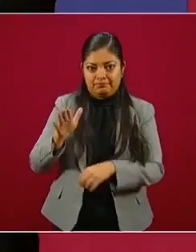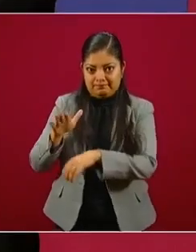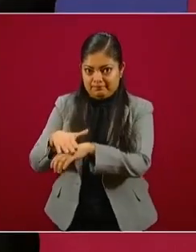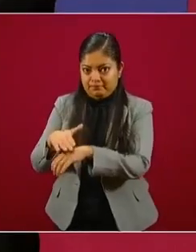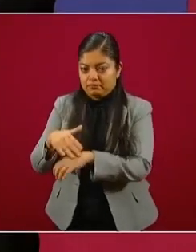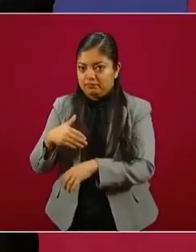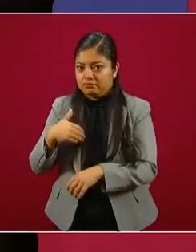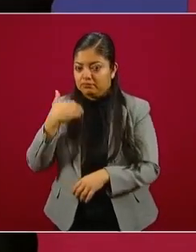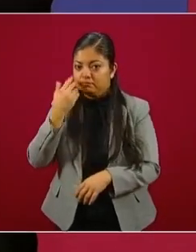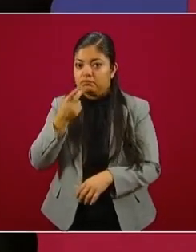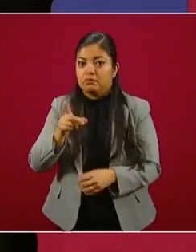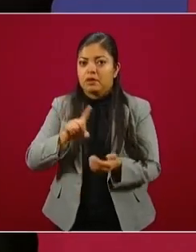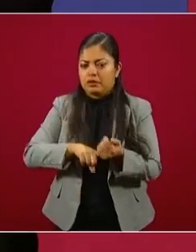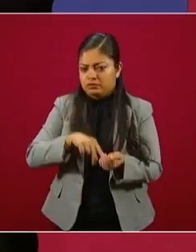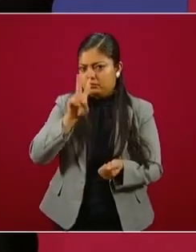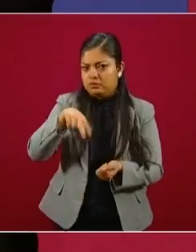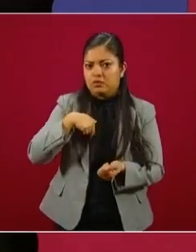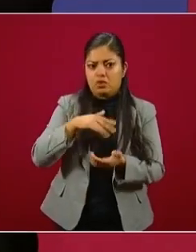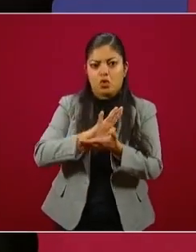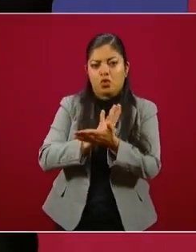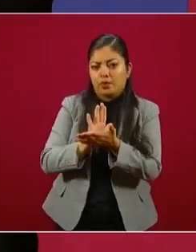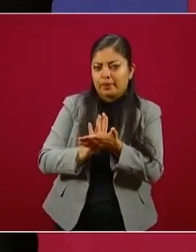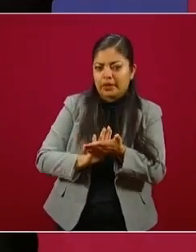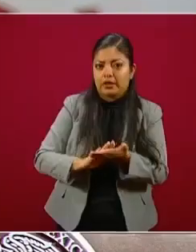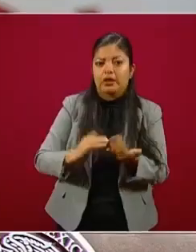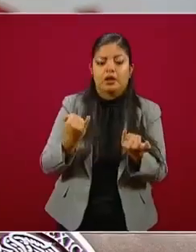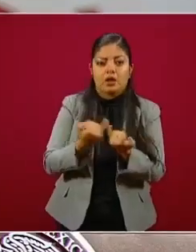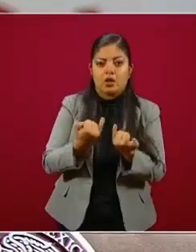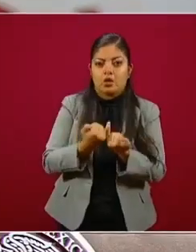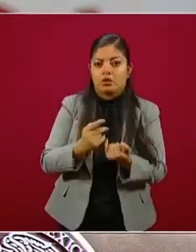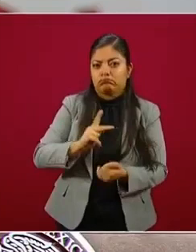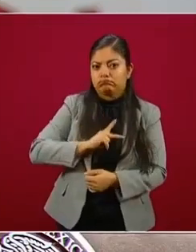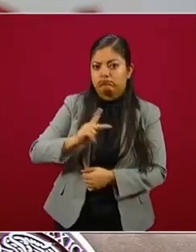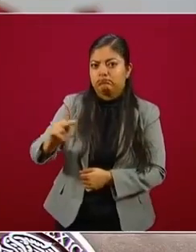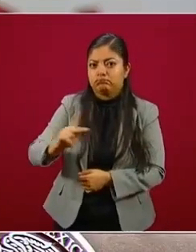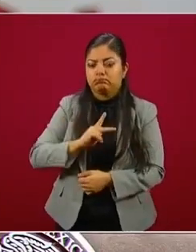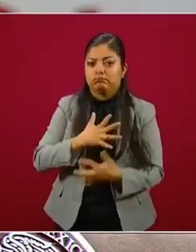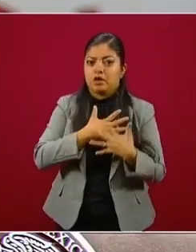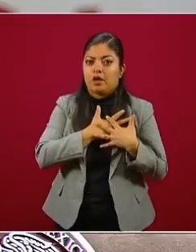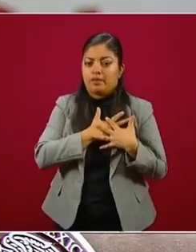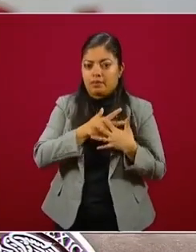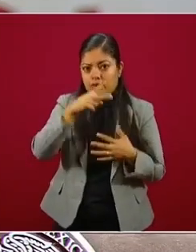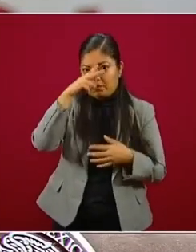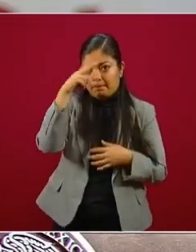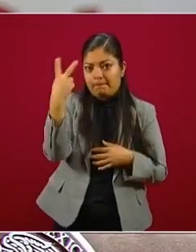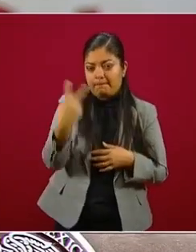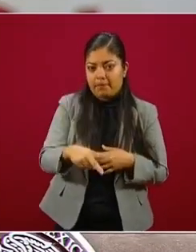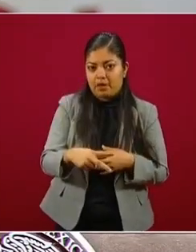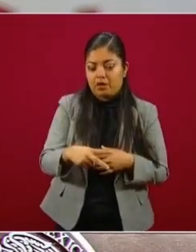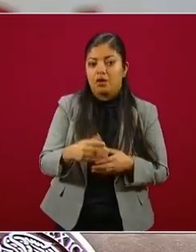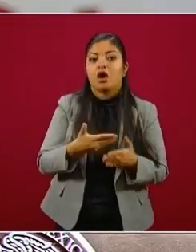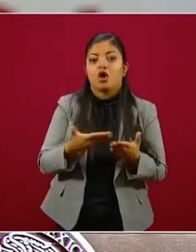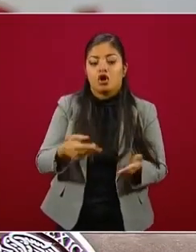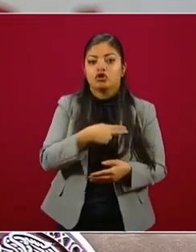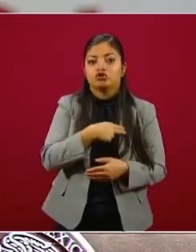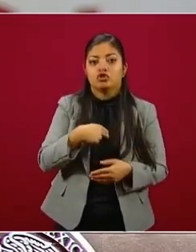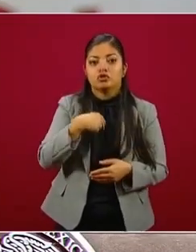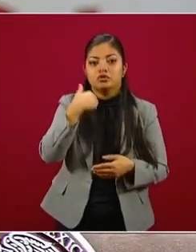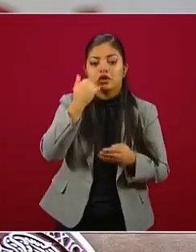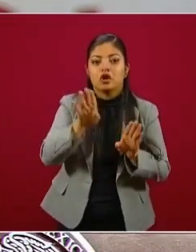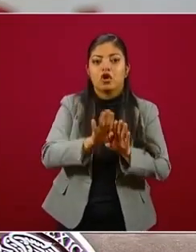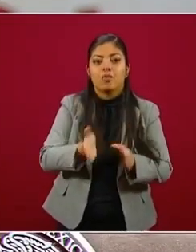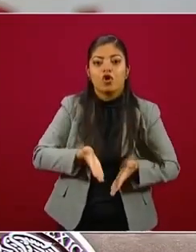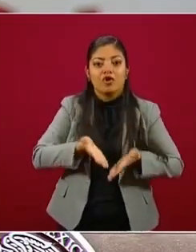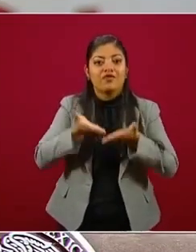momento, con mucha humildad, pero también con toda la humanidad y el amor de un país, es que ofrecimos estas reconversiones al